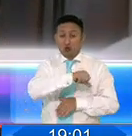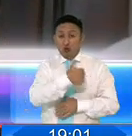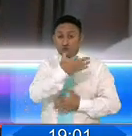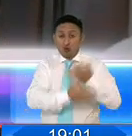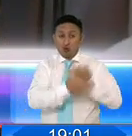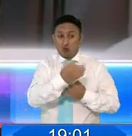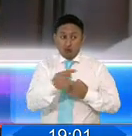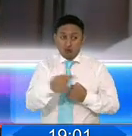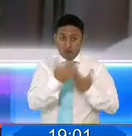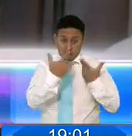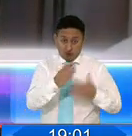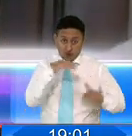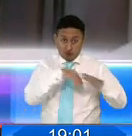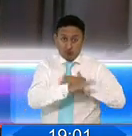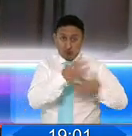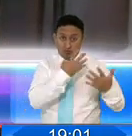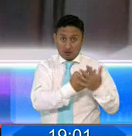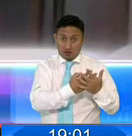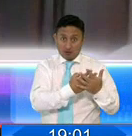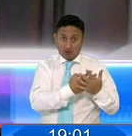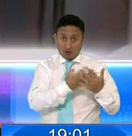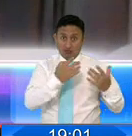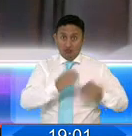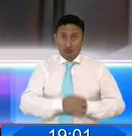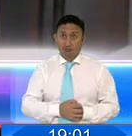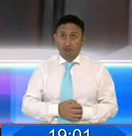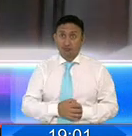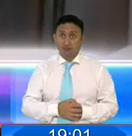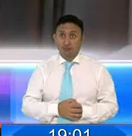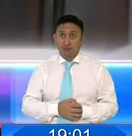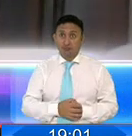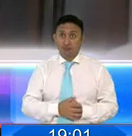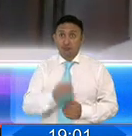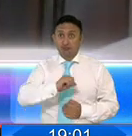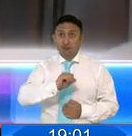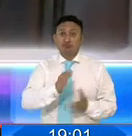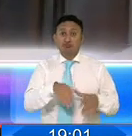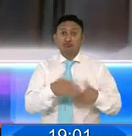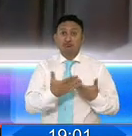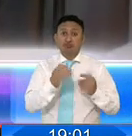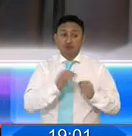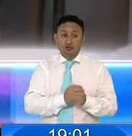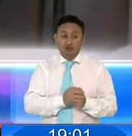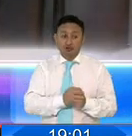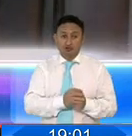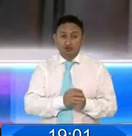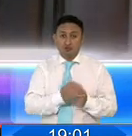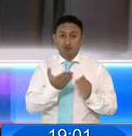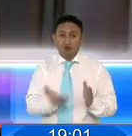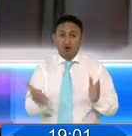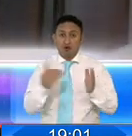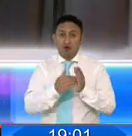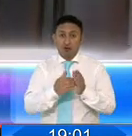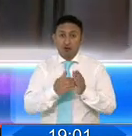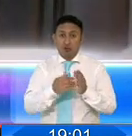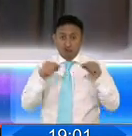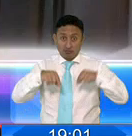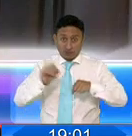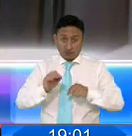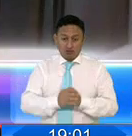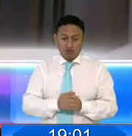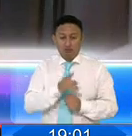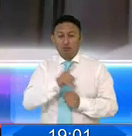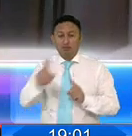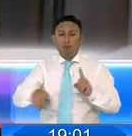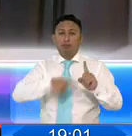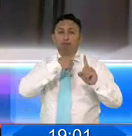los que el señor Glass ya está condenado y cumpliendo sentencia, pues entonces tendrán que ordenar en la sentencia, esto no es automático, que se compute